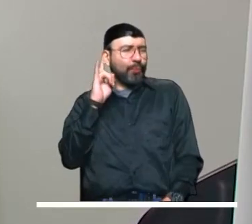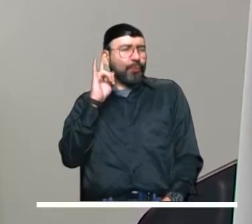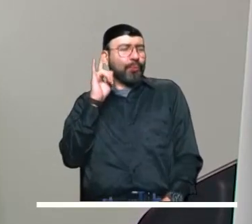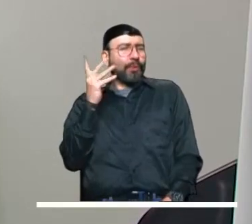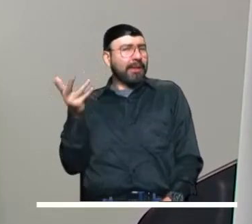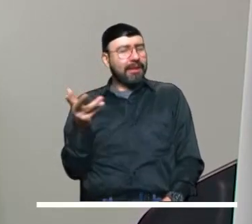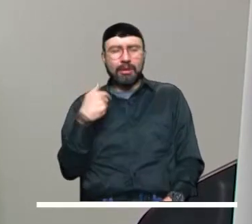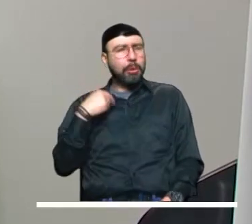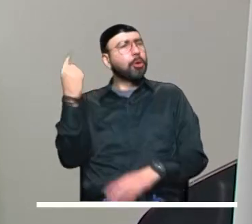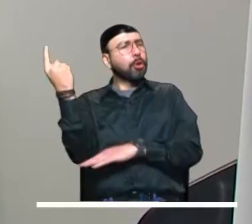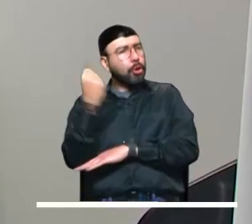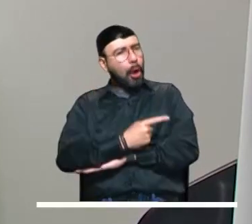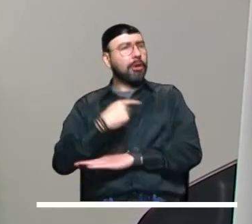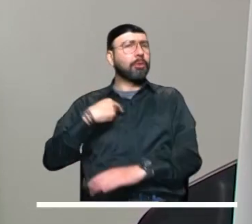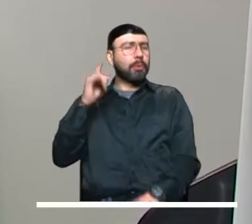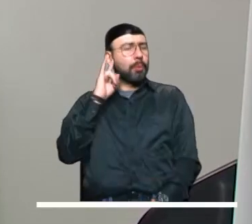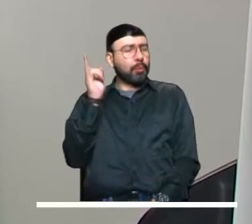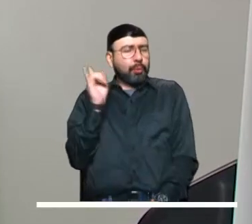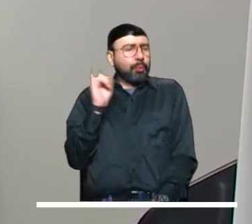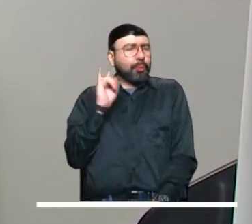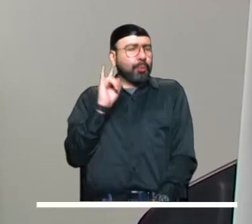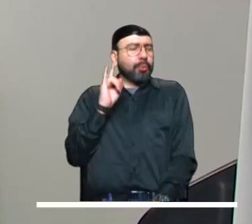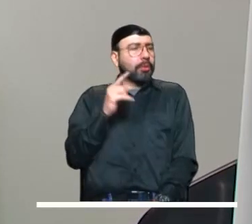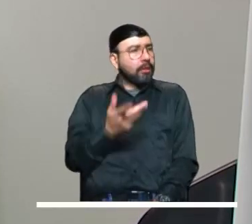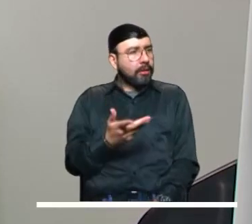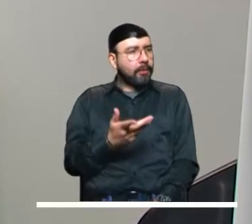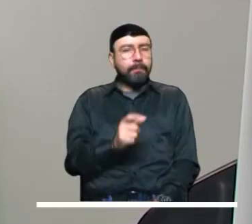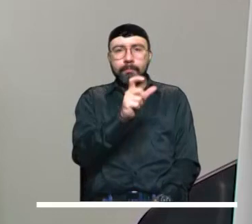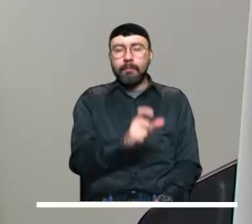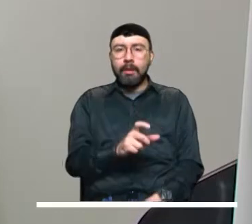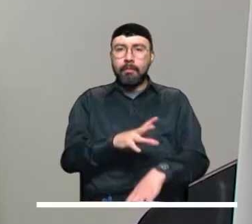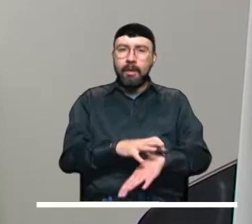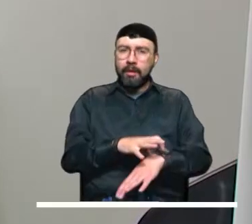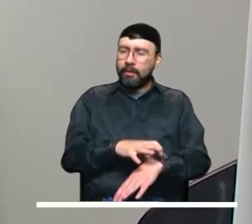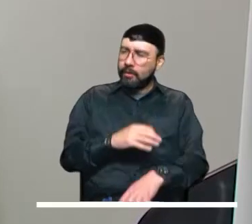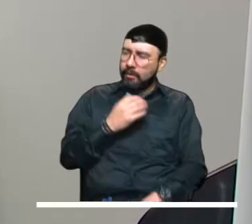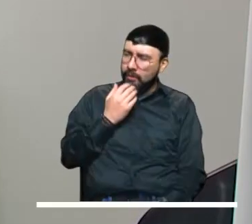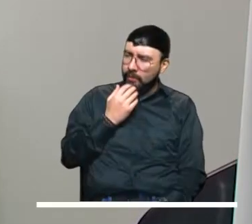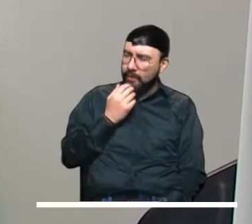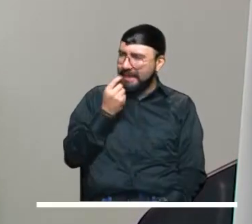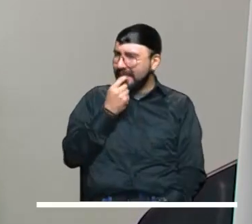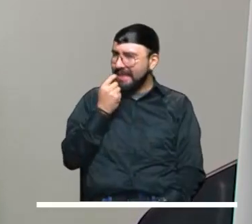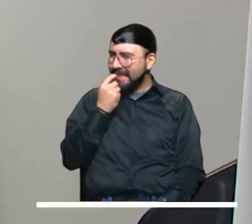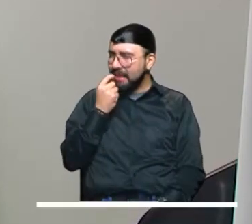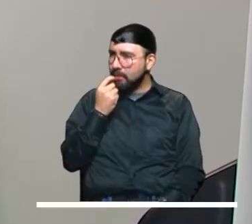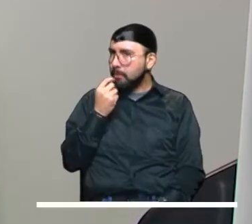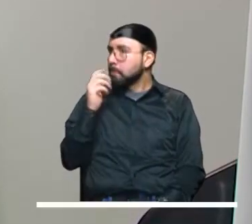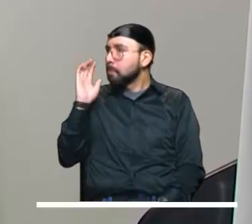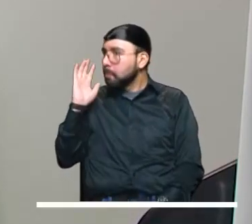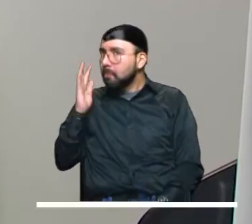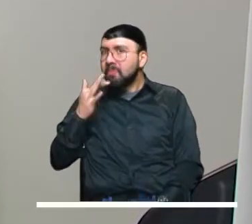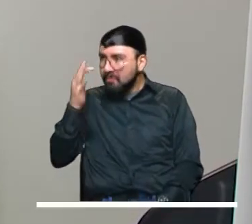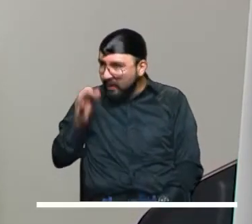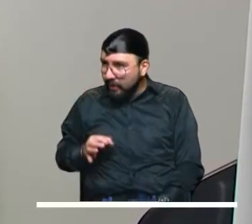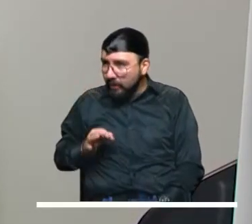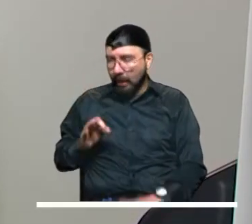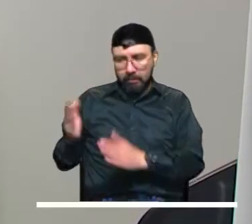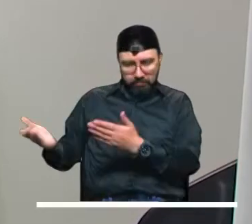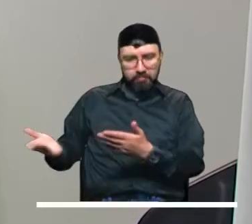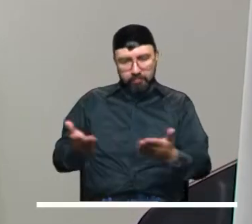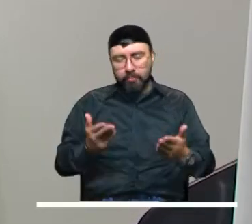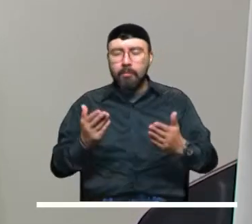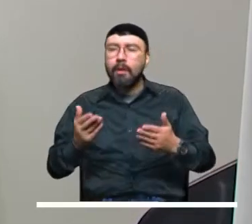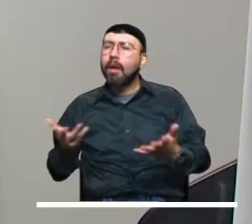él está viviendo su día a día. El odontólogo dice, bueno, vamos a ver qué tan cierto es,